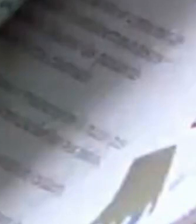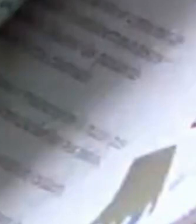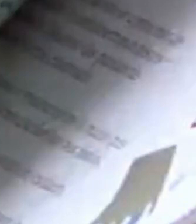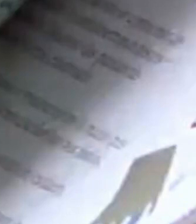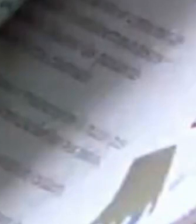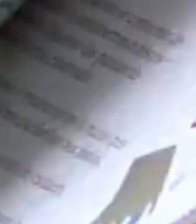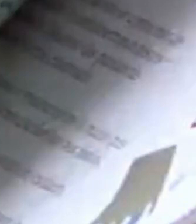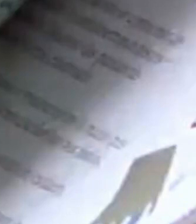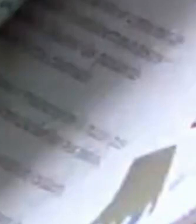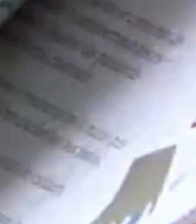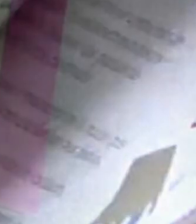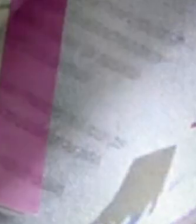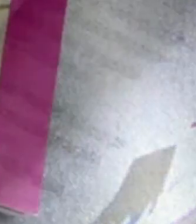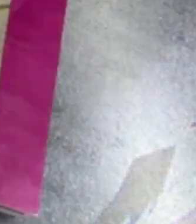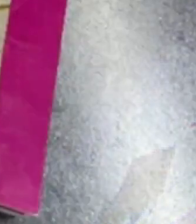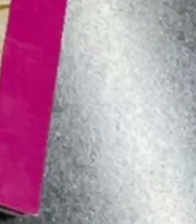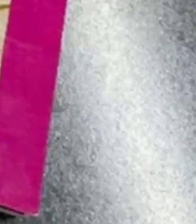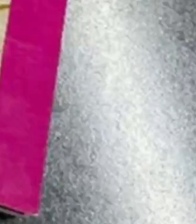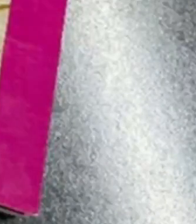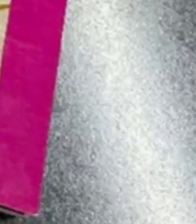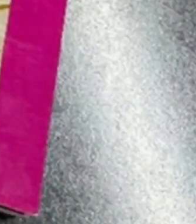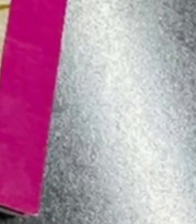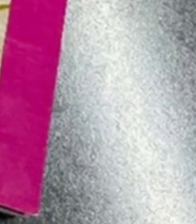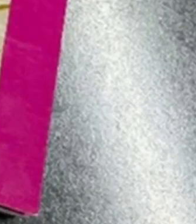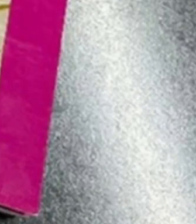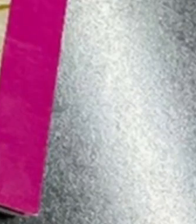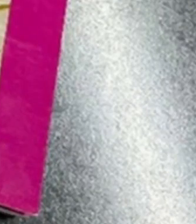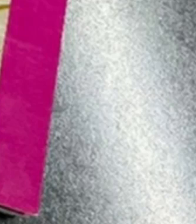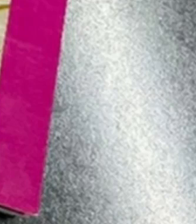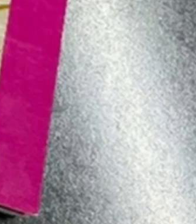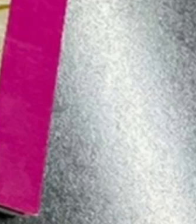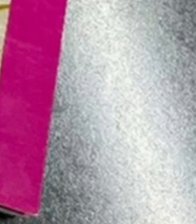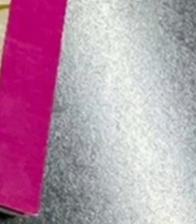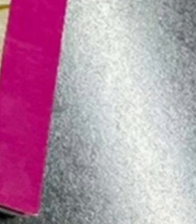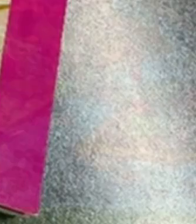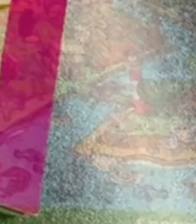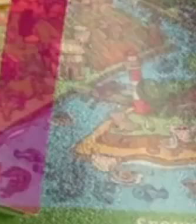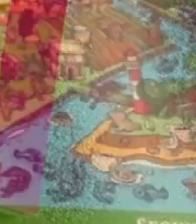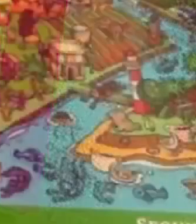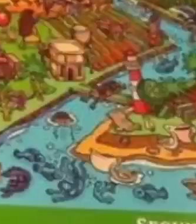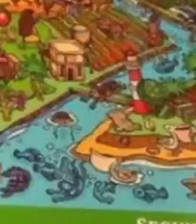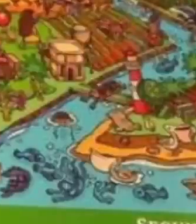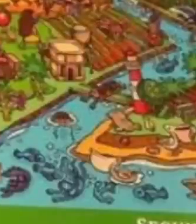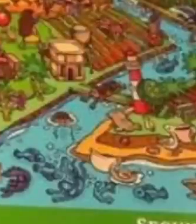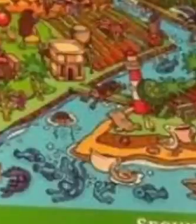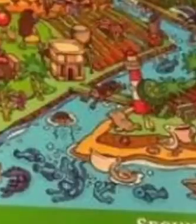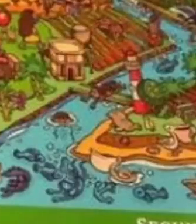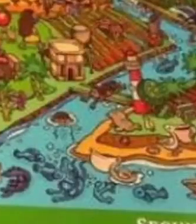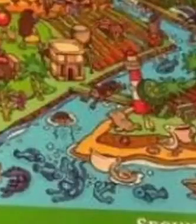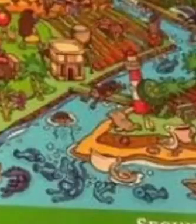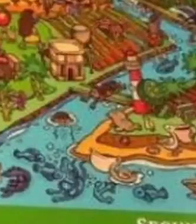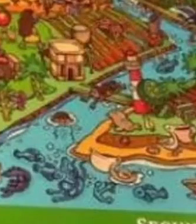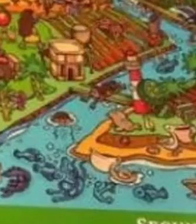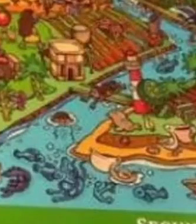Pese al intento de manchar los contenidos de los nuevos libros de texto, estos han sido entregados a la mayoría de las escuelas en el país, aseguró Marc